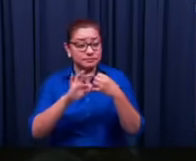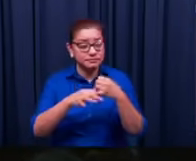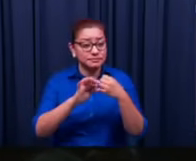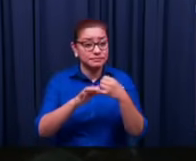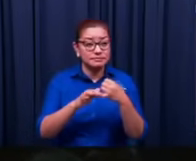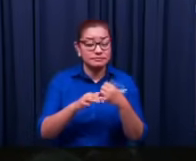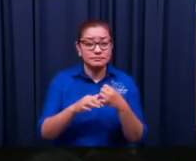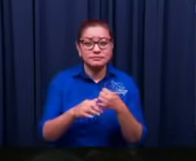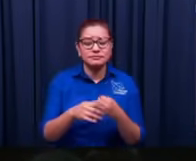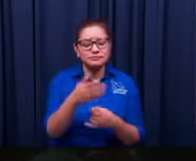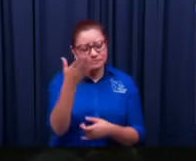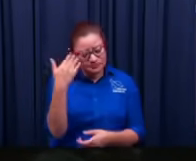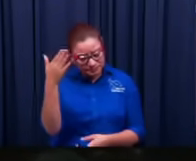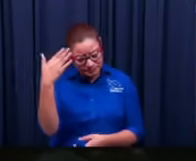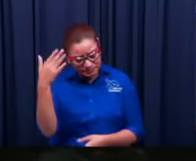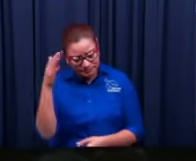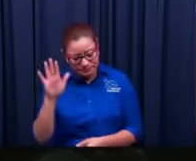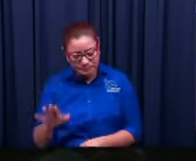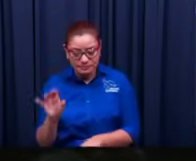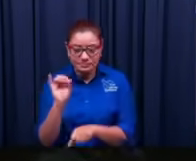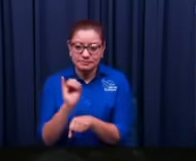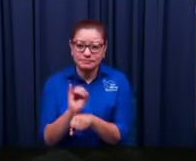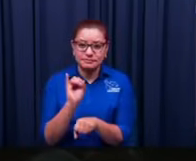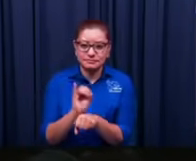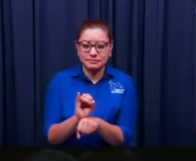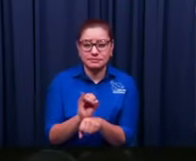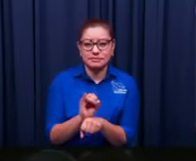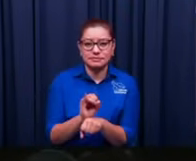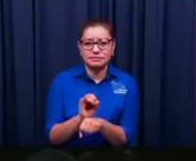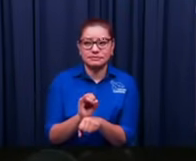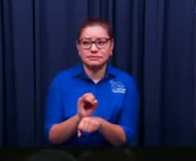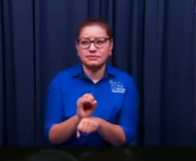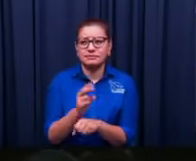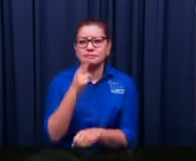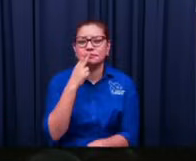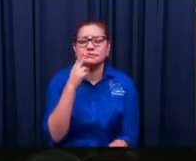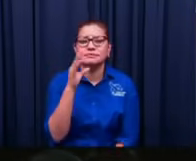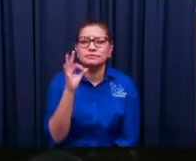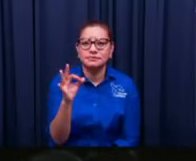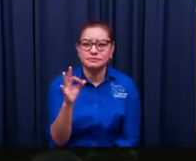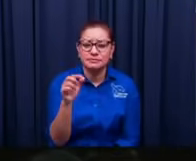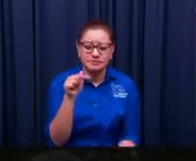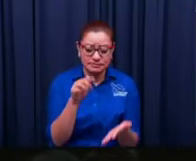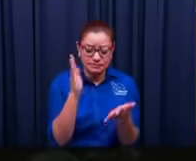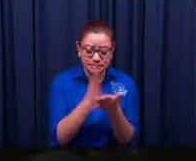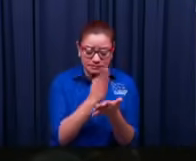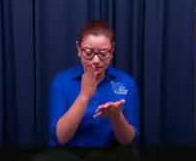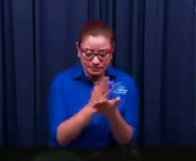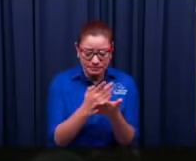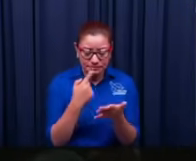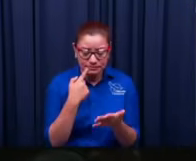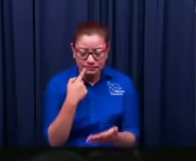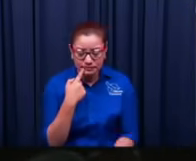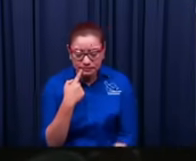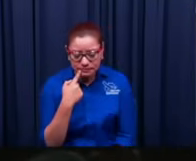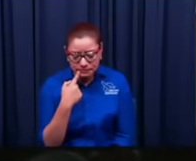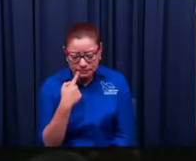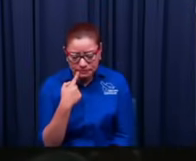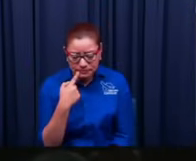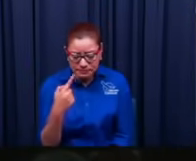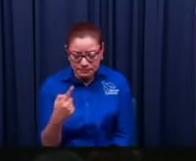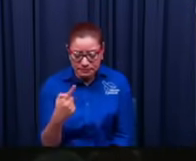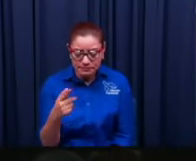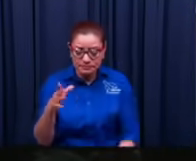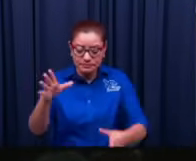él. Tráigalo. Pero, hermano, la Biblia dice lo siguiente: que